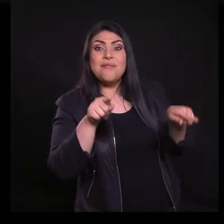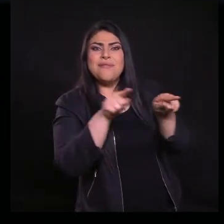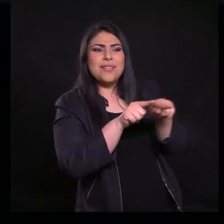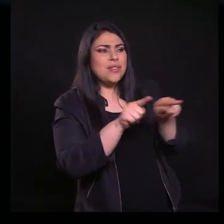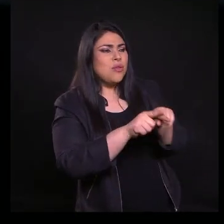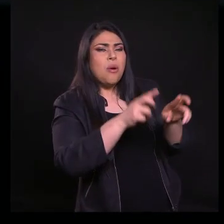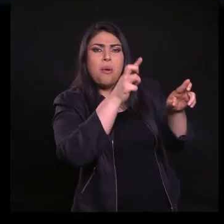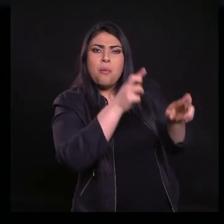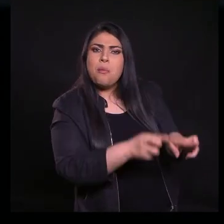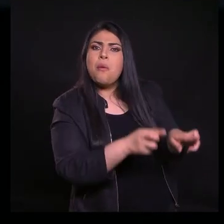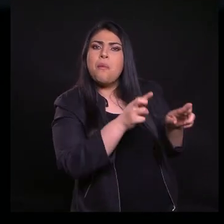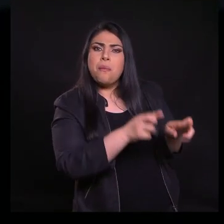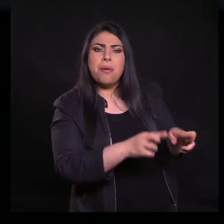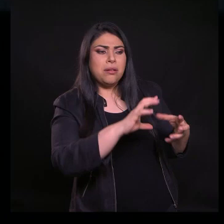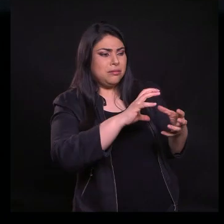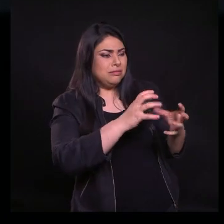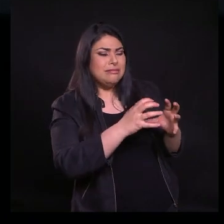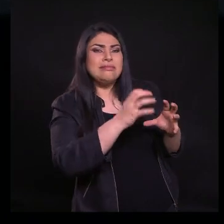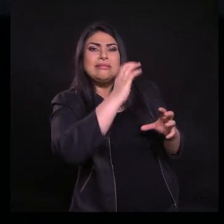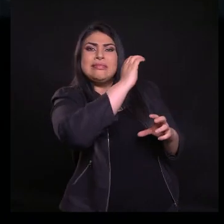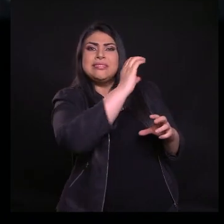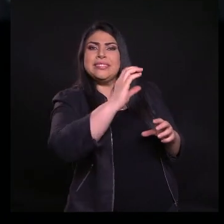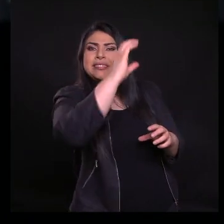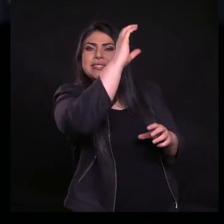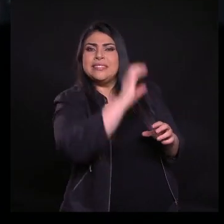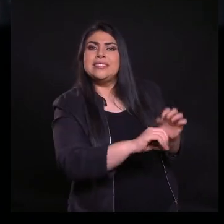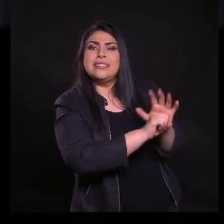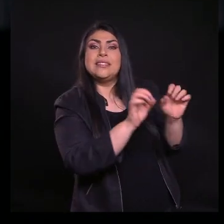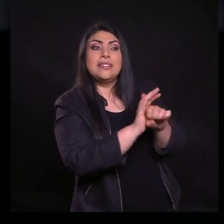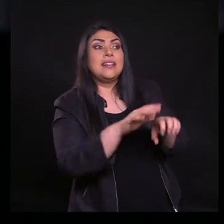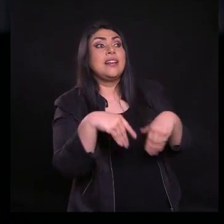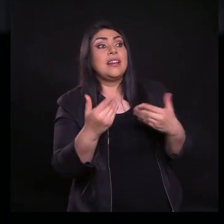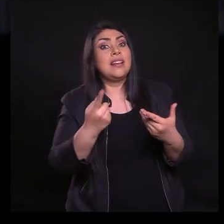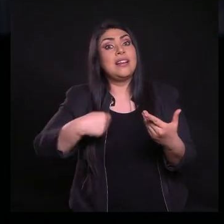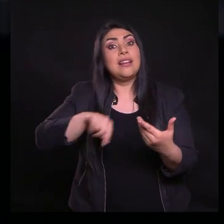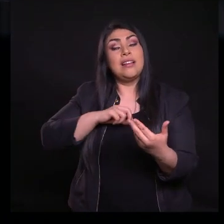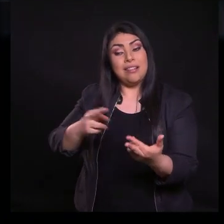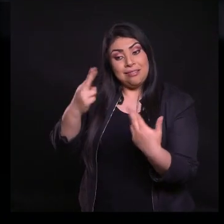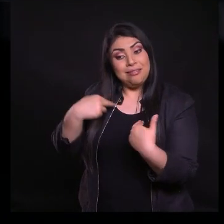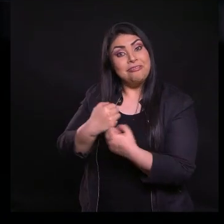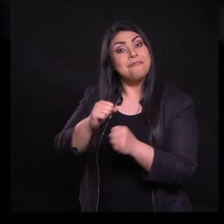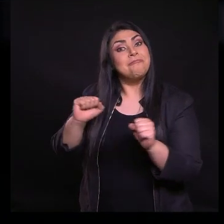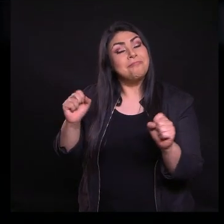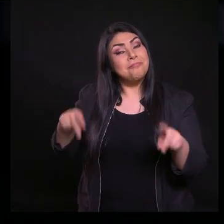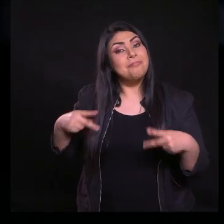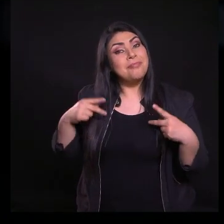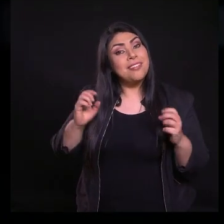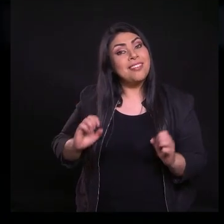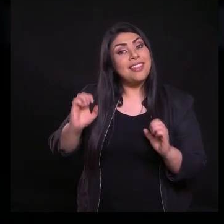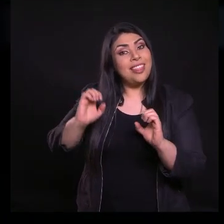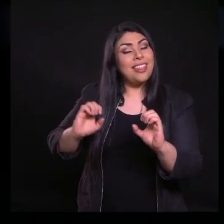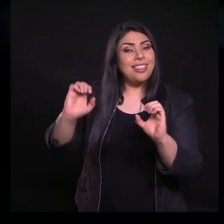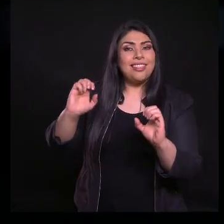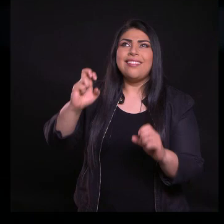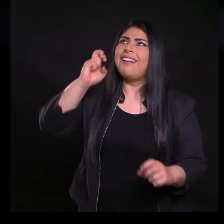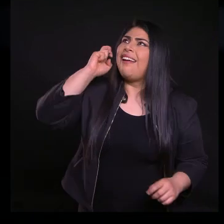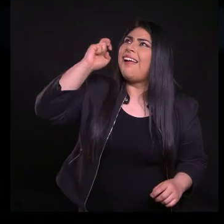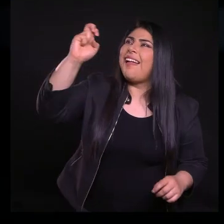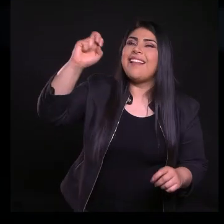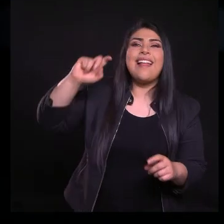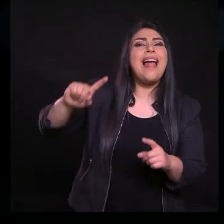y entregarse en esa cruz y vamos a recibir salvación y vida eterna sigue diciendo él es el primogénito